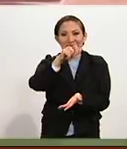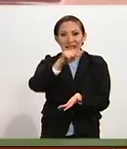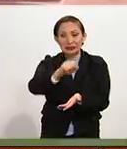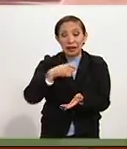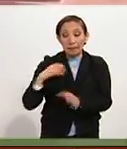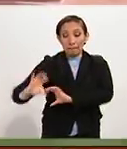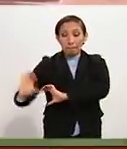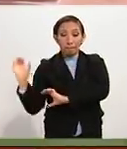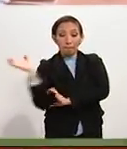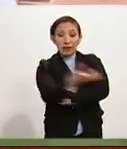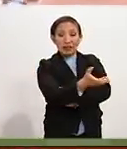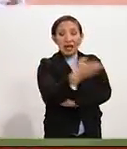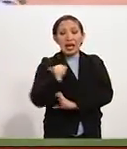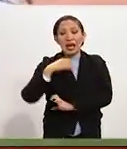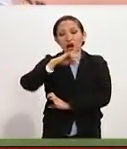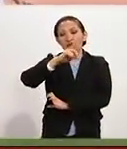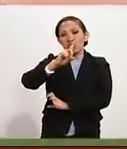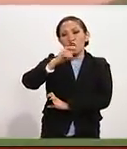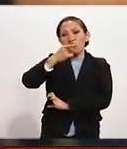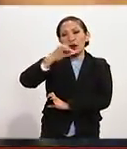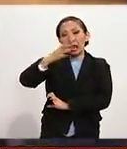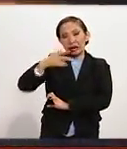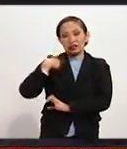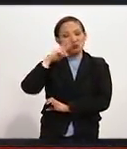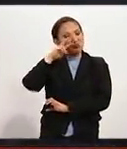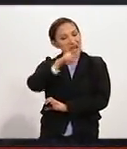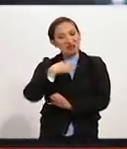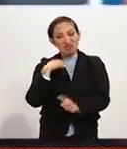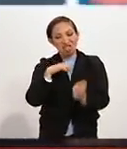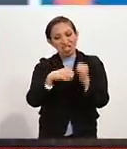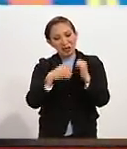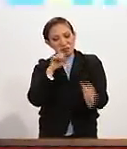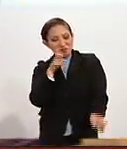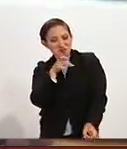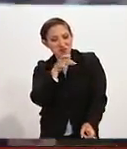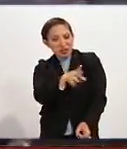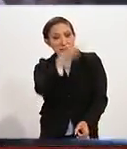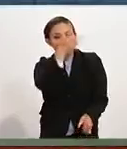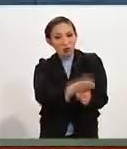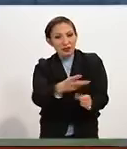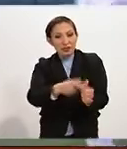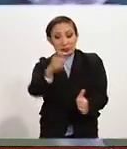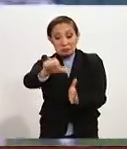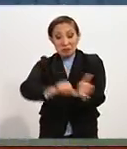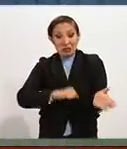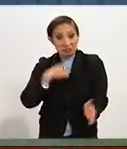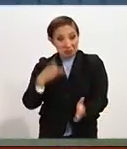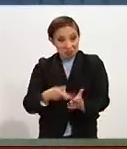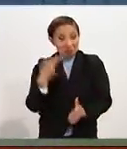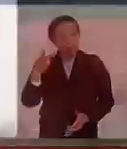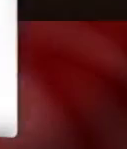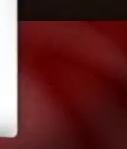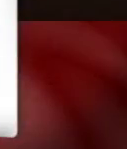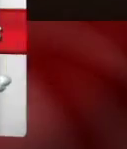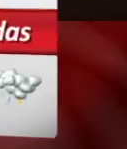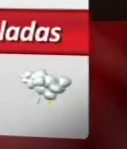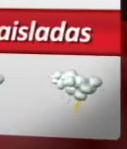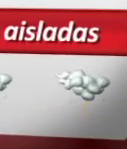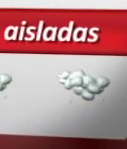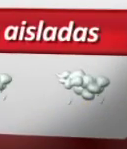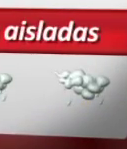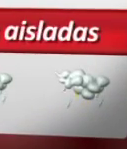El pitcher de los Dodgers, Clayton Kershaw, blanquea a sus rivales por segunda vez en este mes.